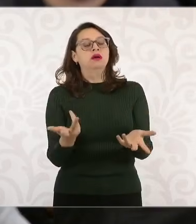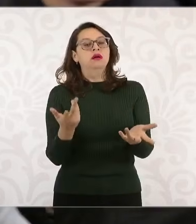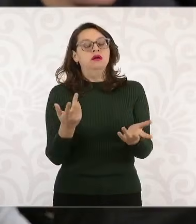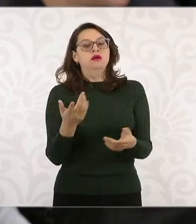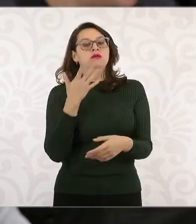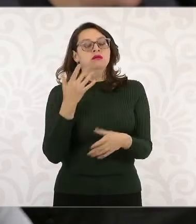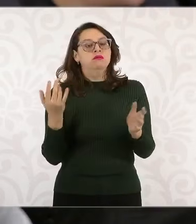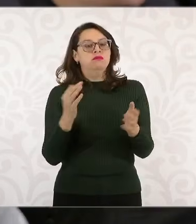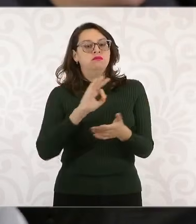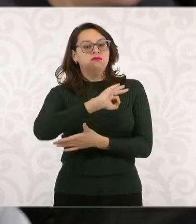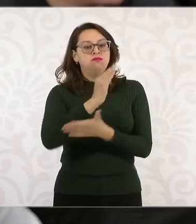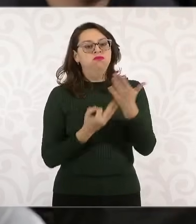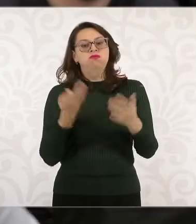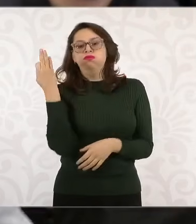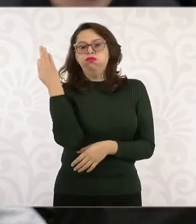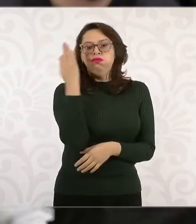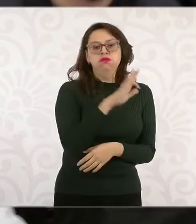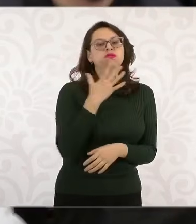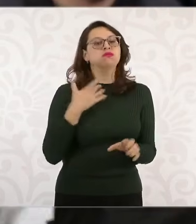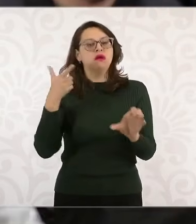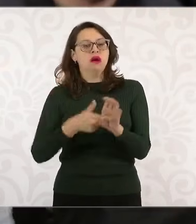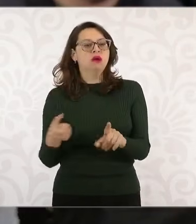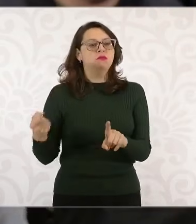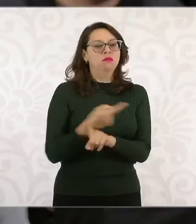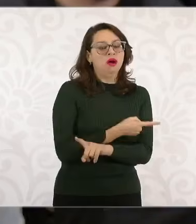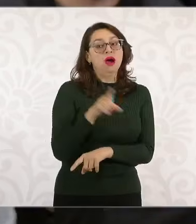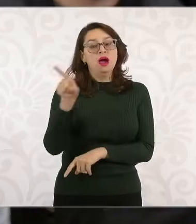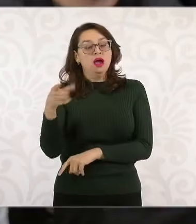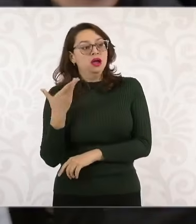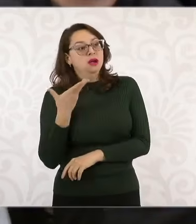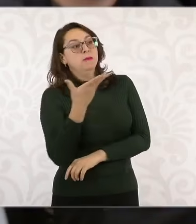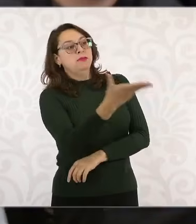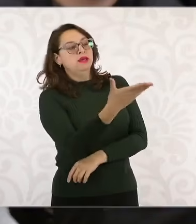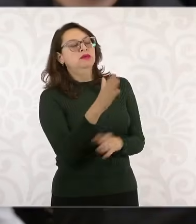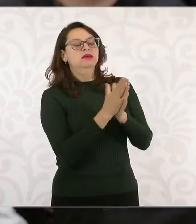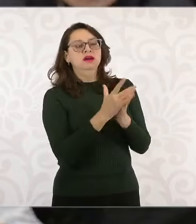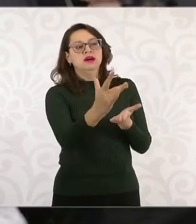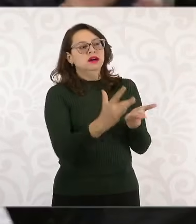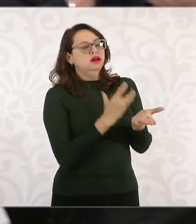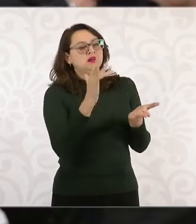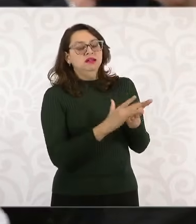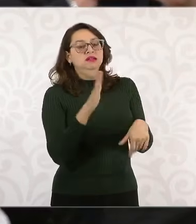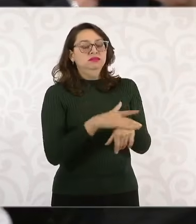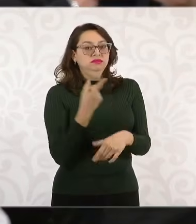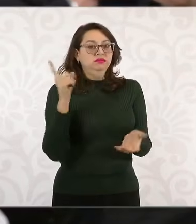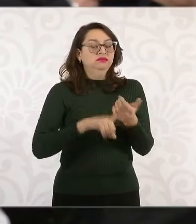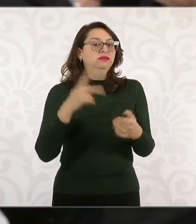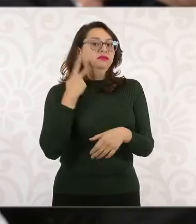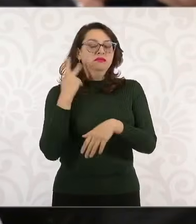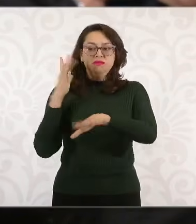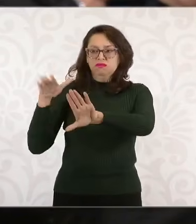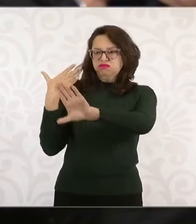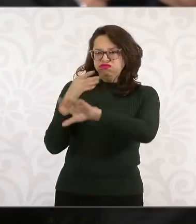él en esa carta pues le escribe pidiendo su apoyo y su intervención porque él considera que el caso ha sido politizado y que incluso